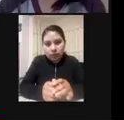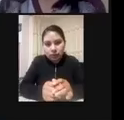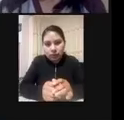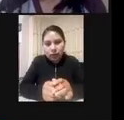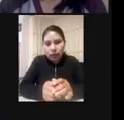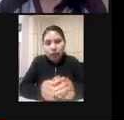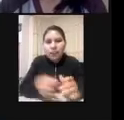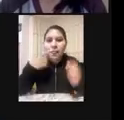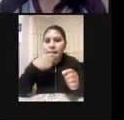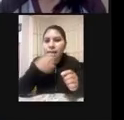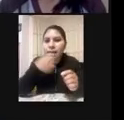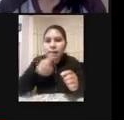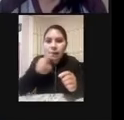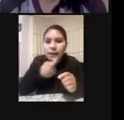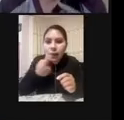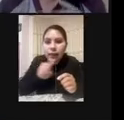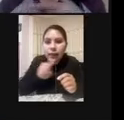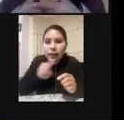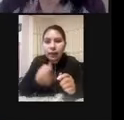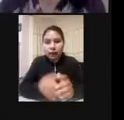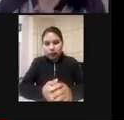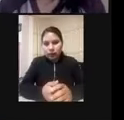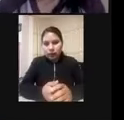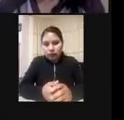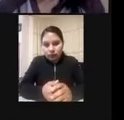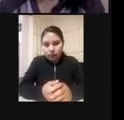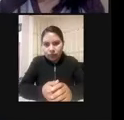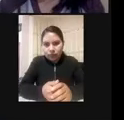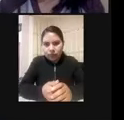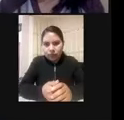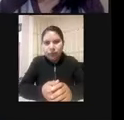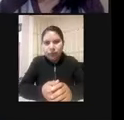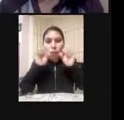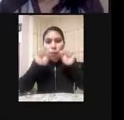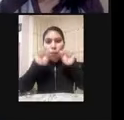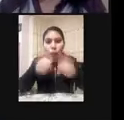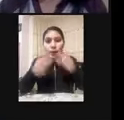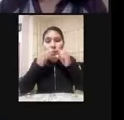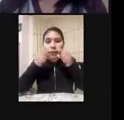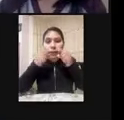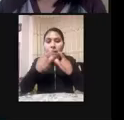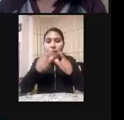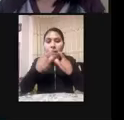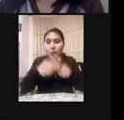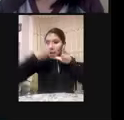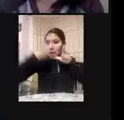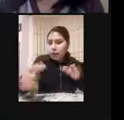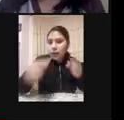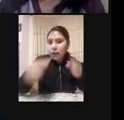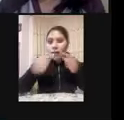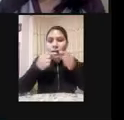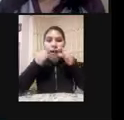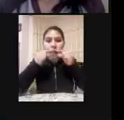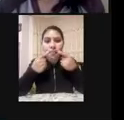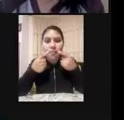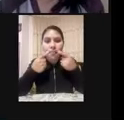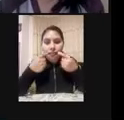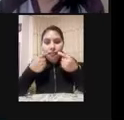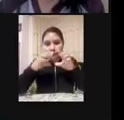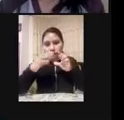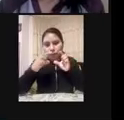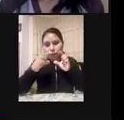que usualmente es la macroglosia, se vea mucho más grande de lo normal. Y a veces es porque la lengua también es un poco grande.